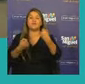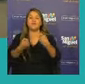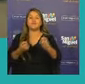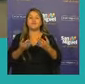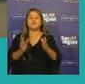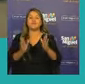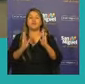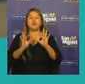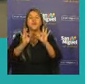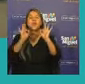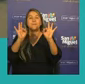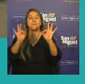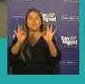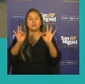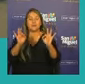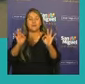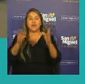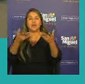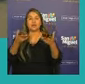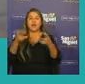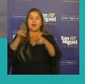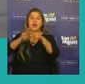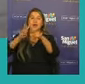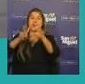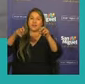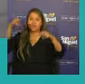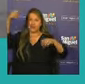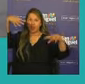poder iluminar mucho más nuestra comuna.